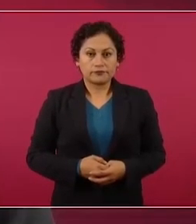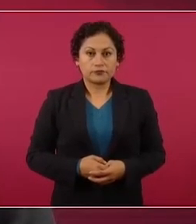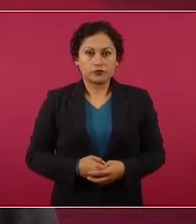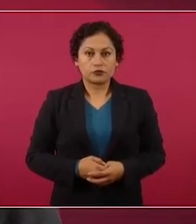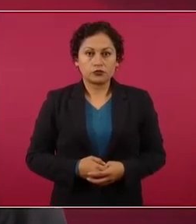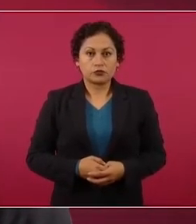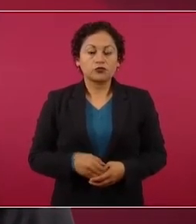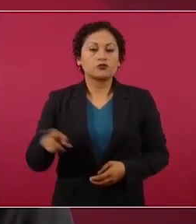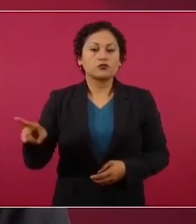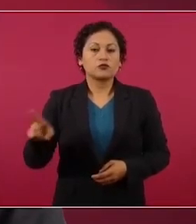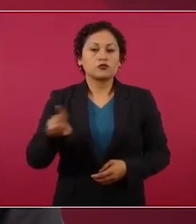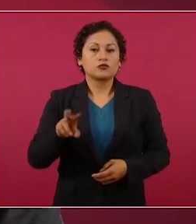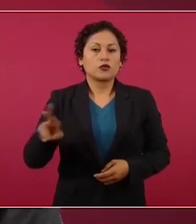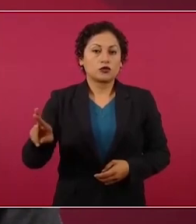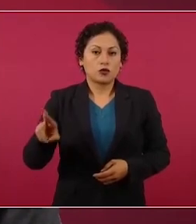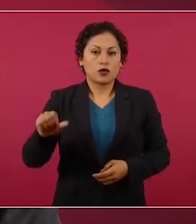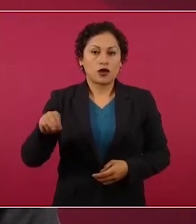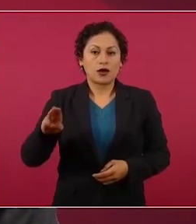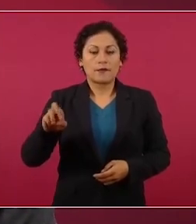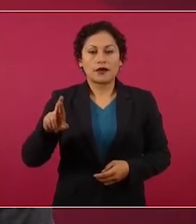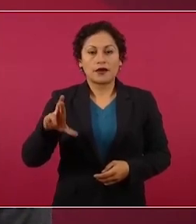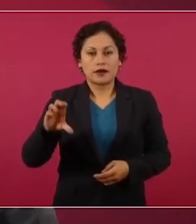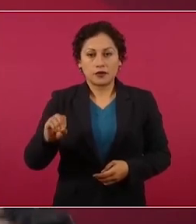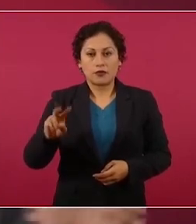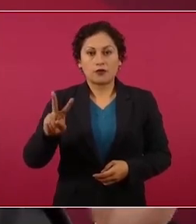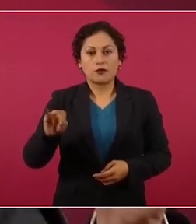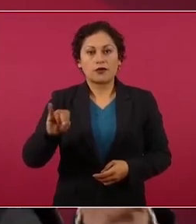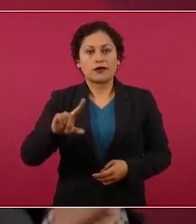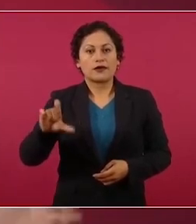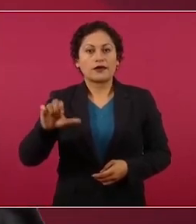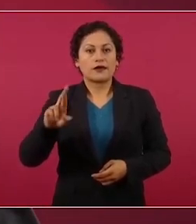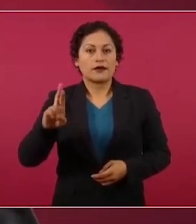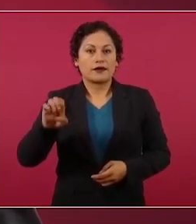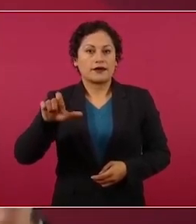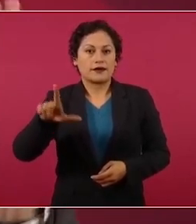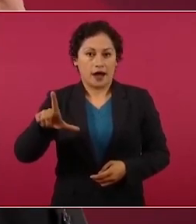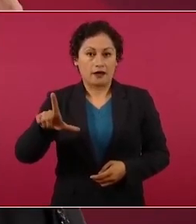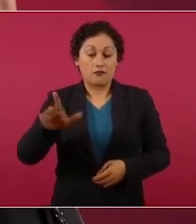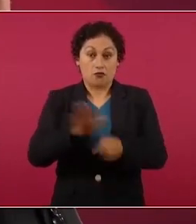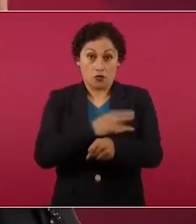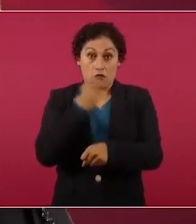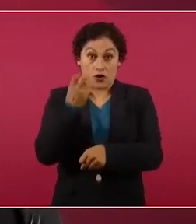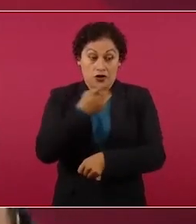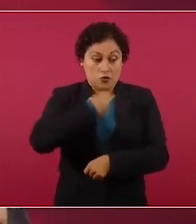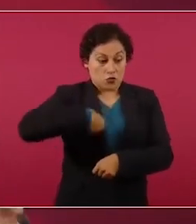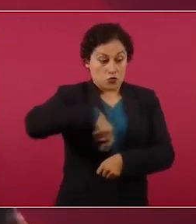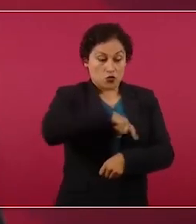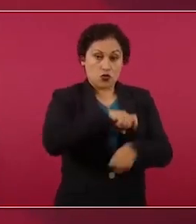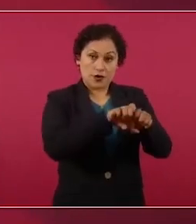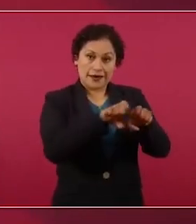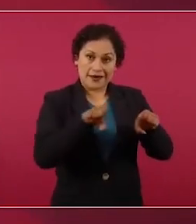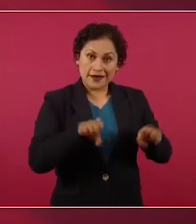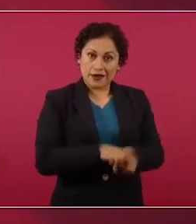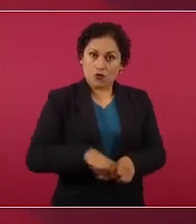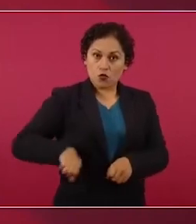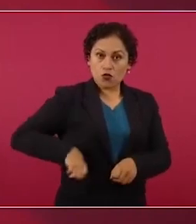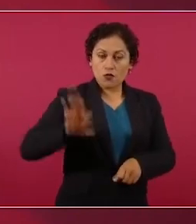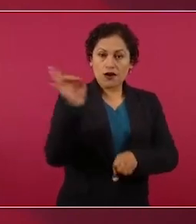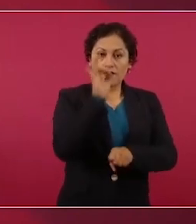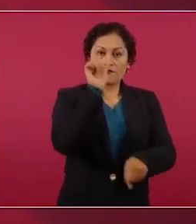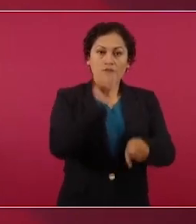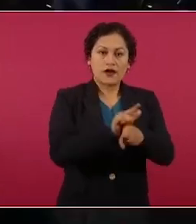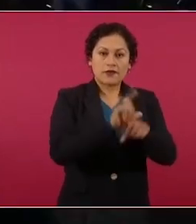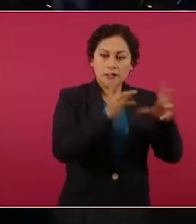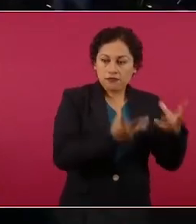el doctor Américo Villarreal. Vamos, todo el gobierno, para dar a conocer un plan